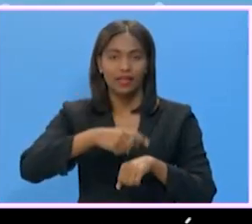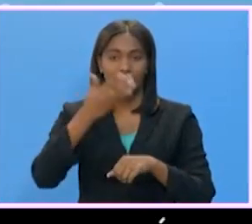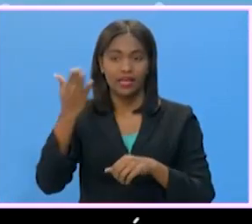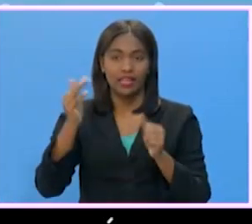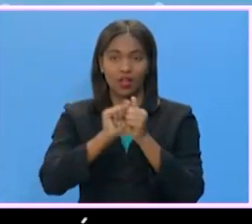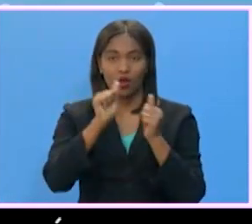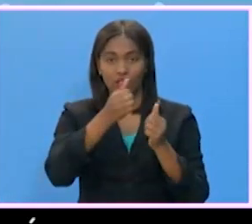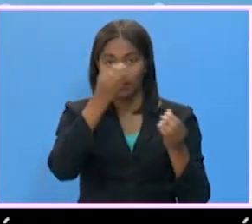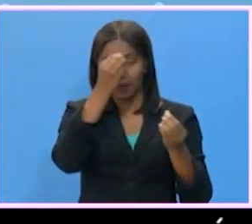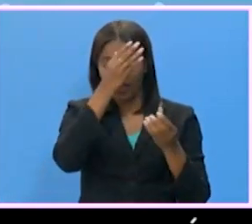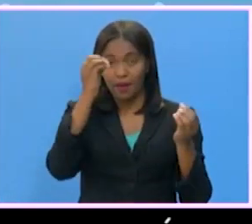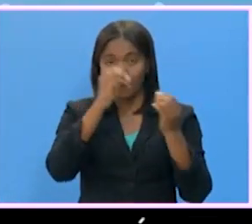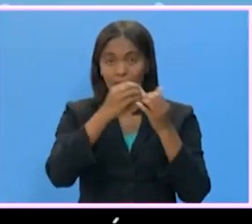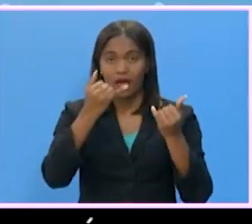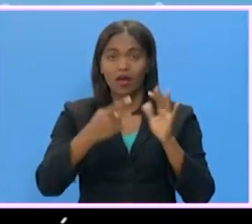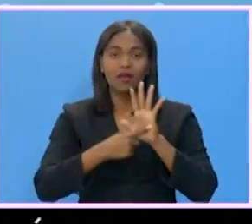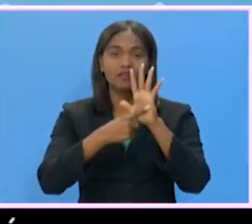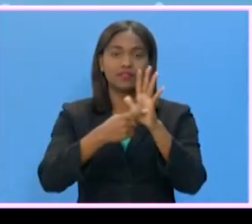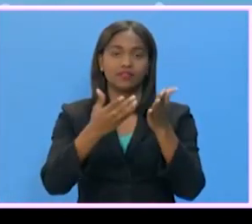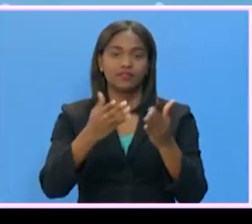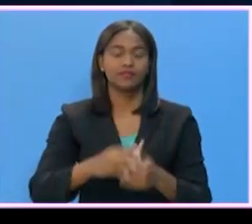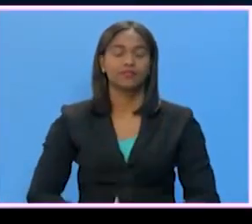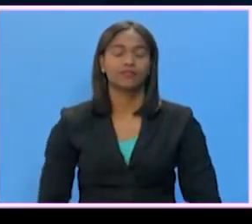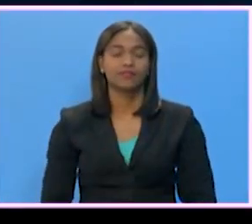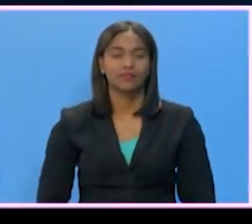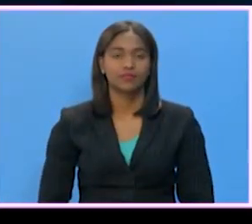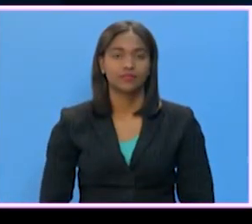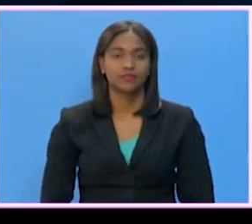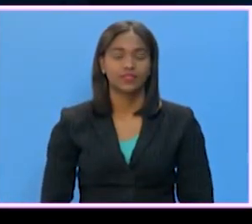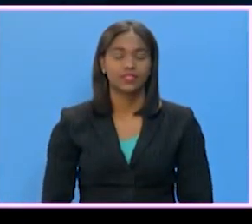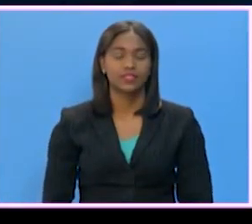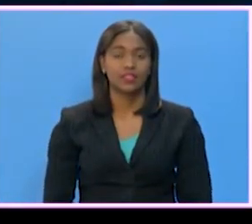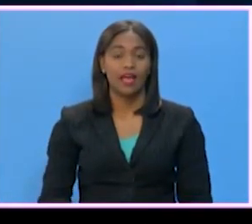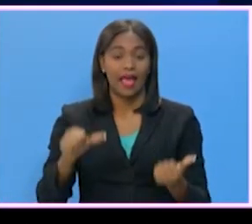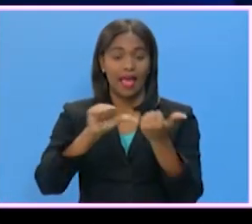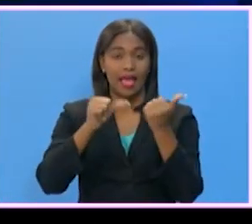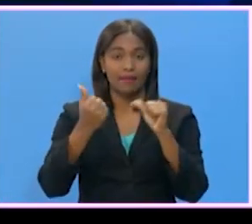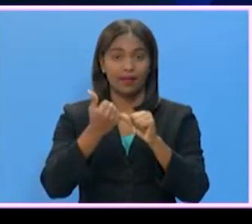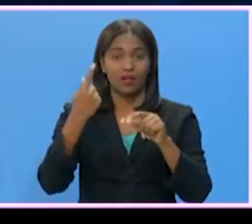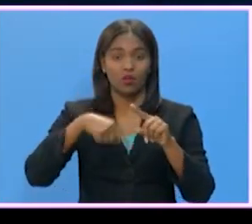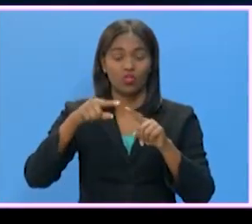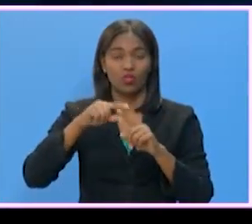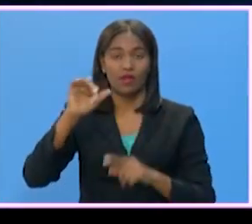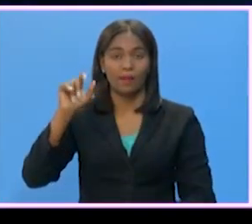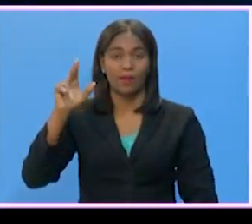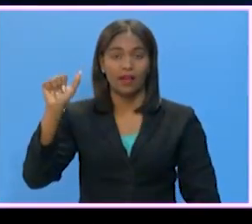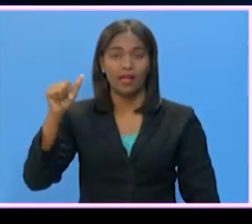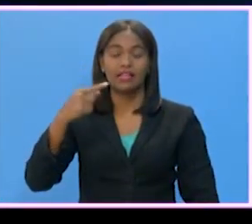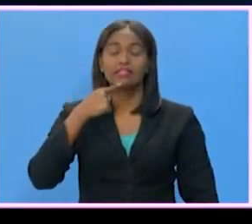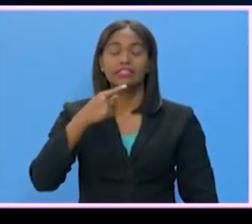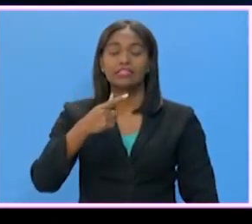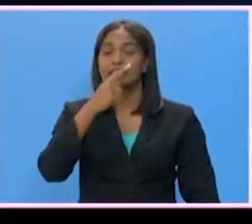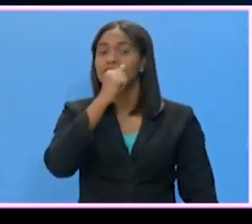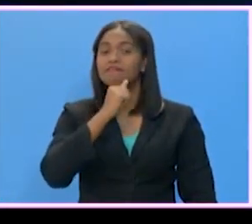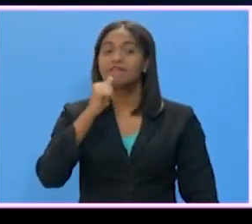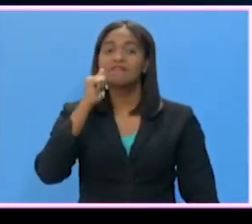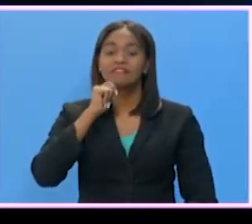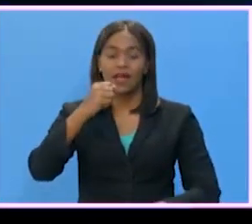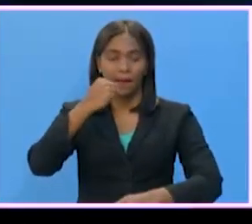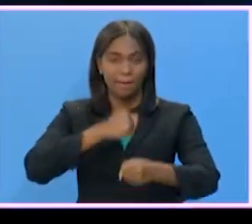y otras informaciones en el mundo del entretenimiento. Fue en abril cuando Amara anunció que las gemelas habían llegado al